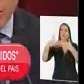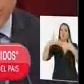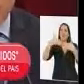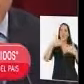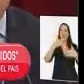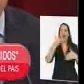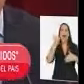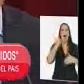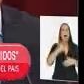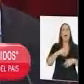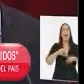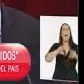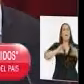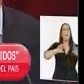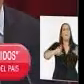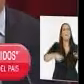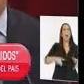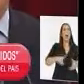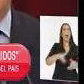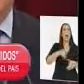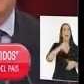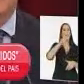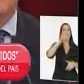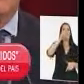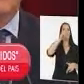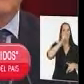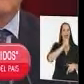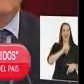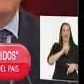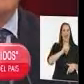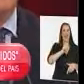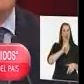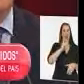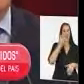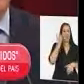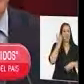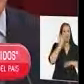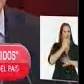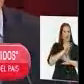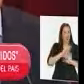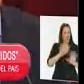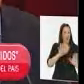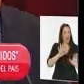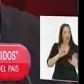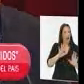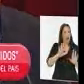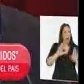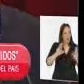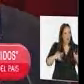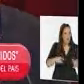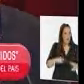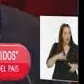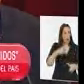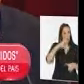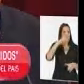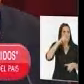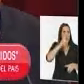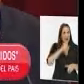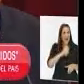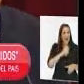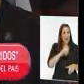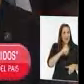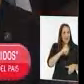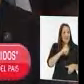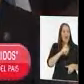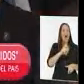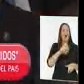hábiles para el inicio de las clases. El gobierno está planteando una especie de guerra, y por otro lado Baradel también, está en como una guerra.